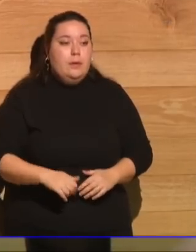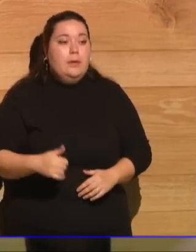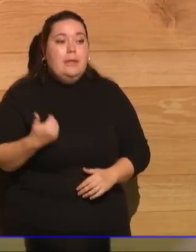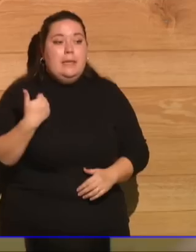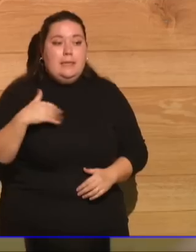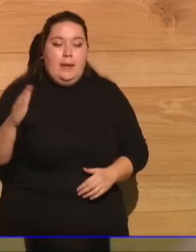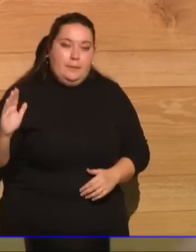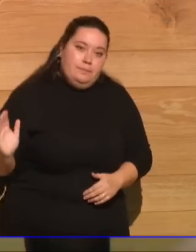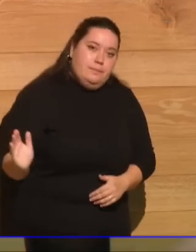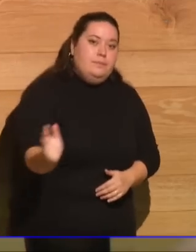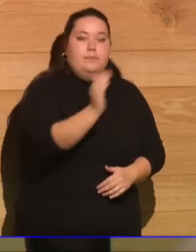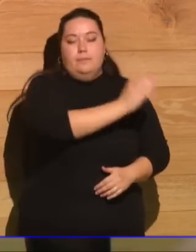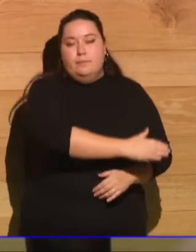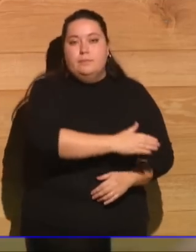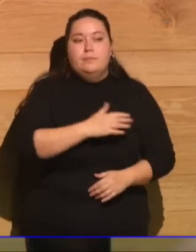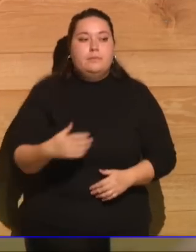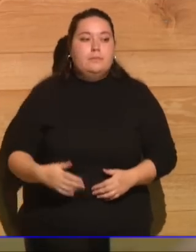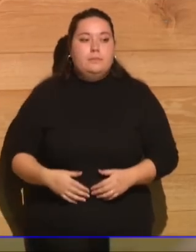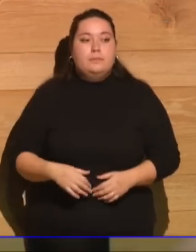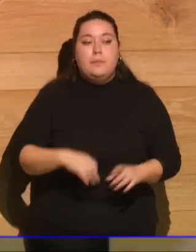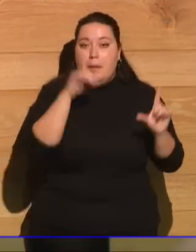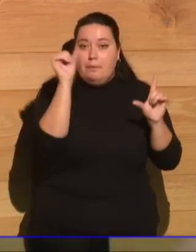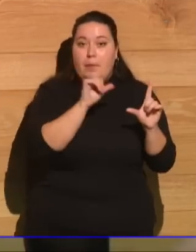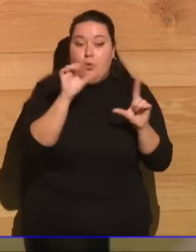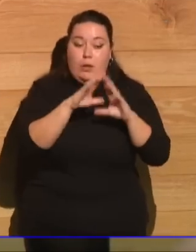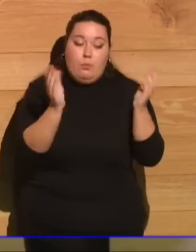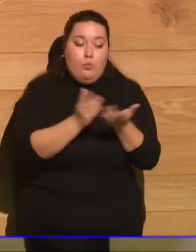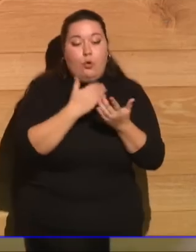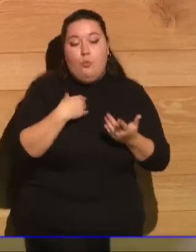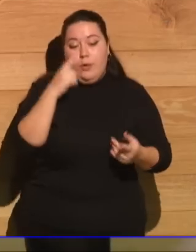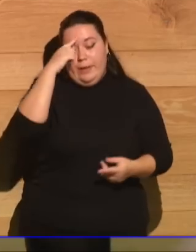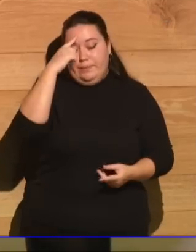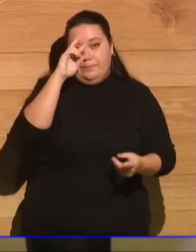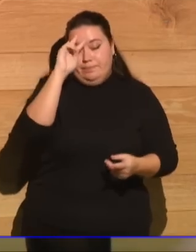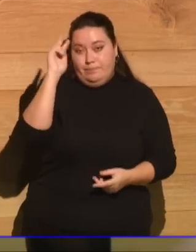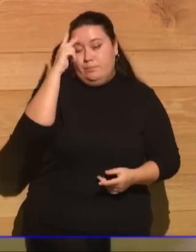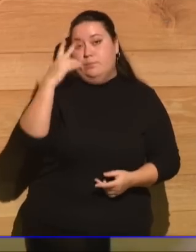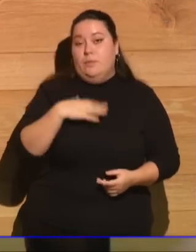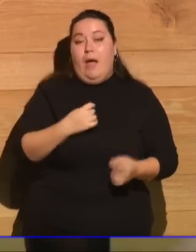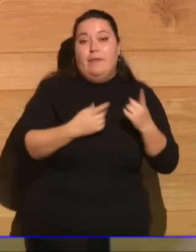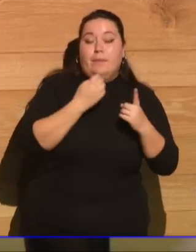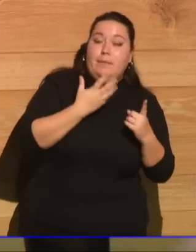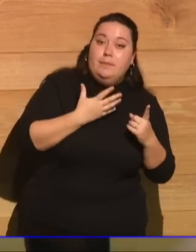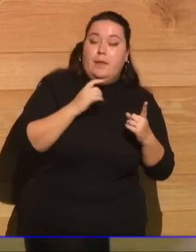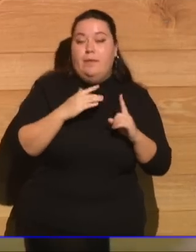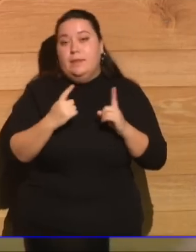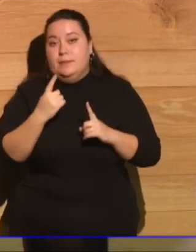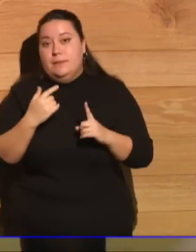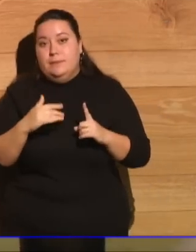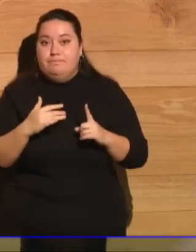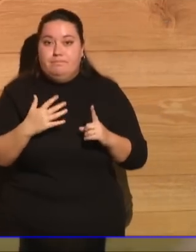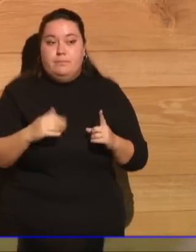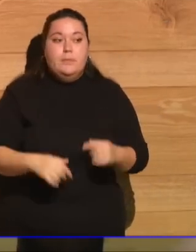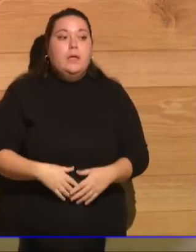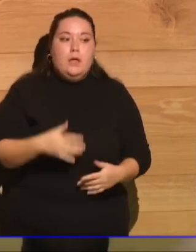de encima, Venga, ya. encima la... Eran películas que cambiaban el mundo, a veces para bien y a veces para mal. Y ahora sí podemos hablar ya de la película en